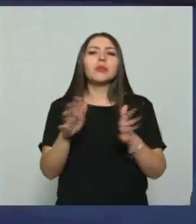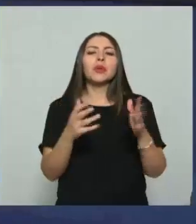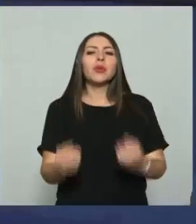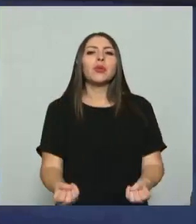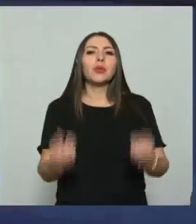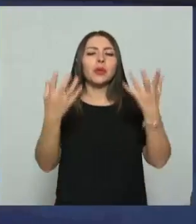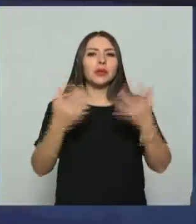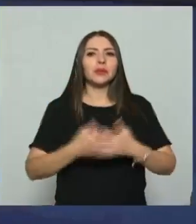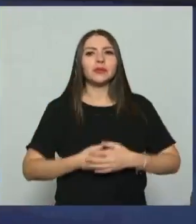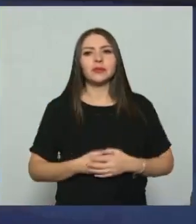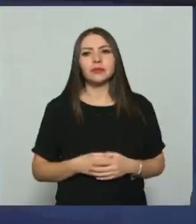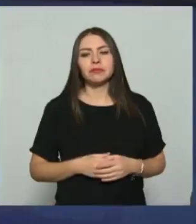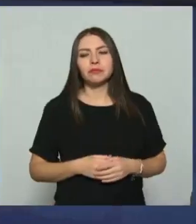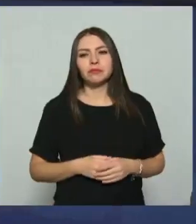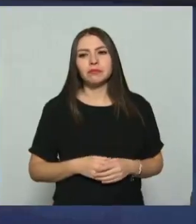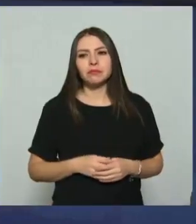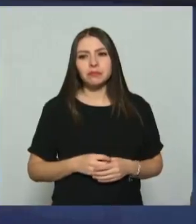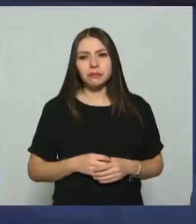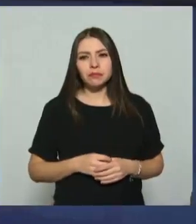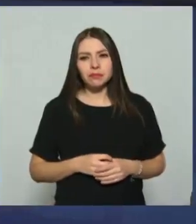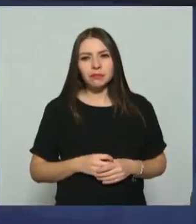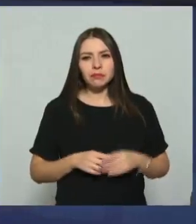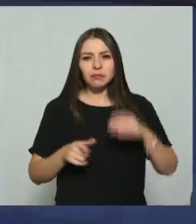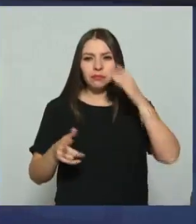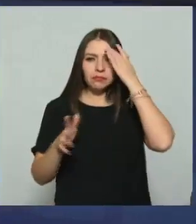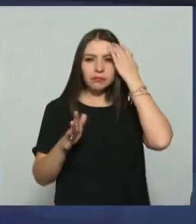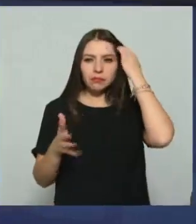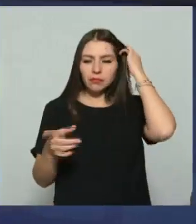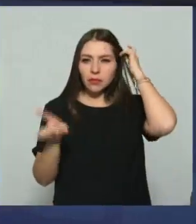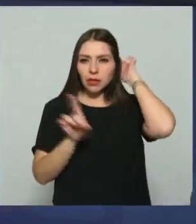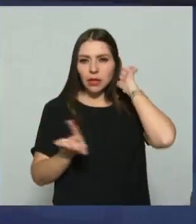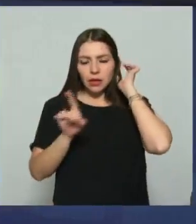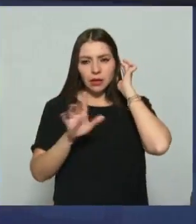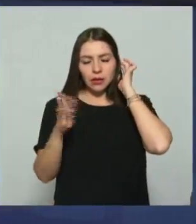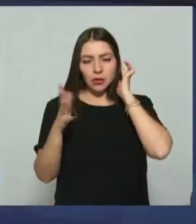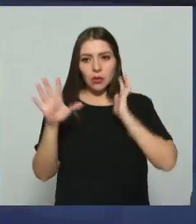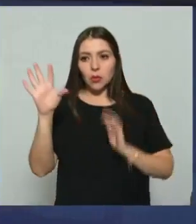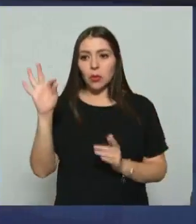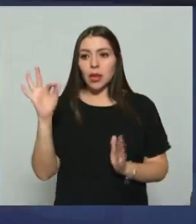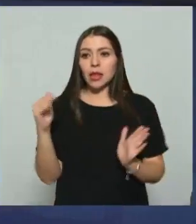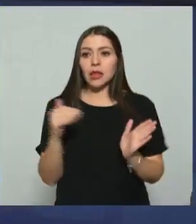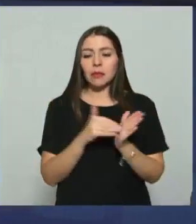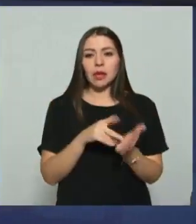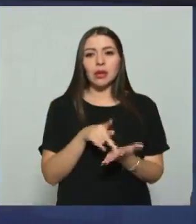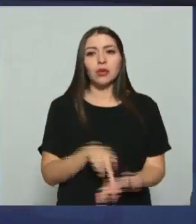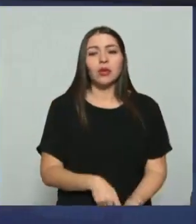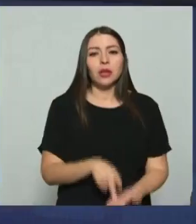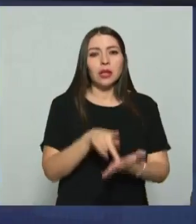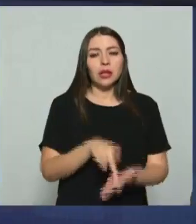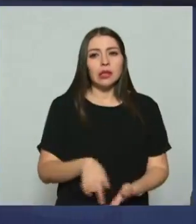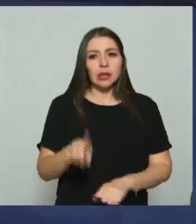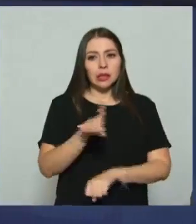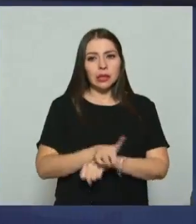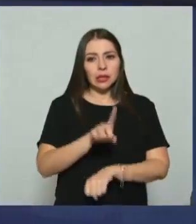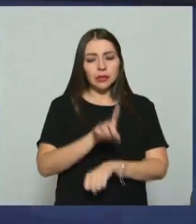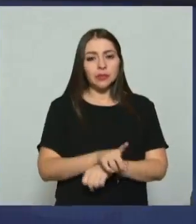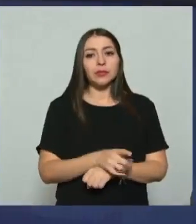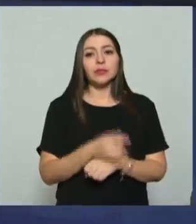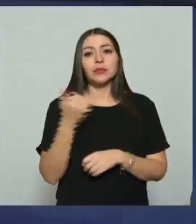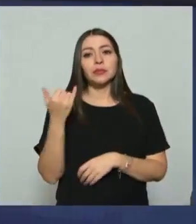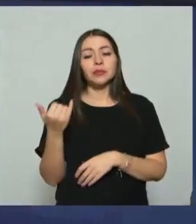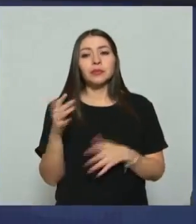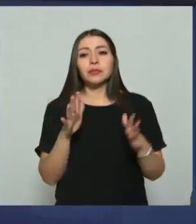hablando de un aproximado de comercialización diaria de 40,000 toneladas diarias y de almacenamiento